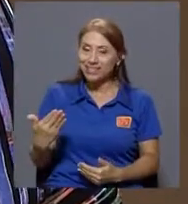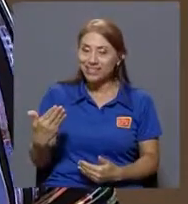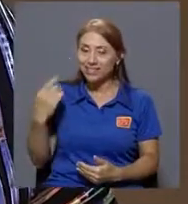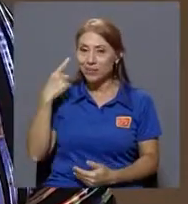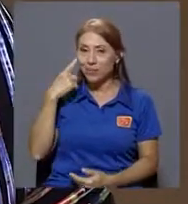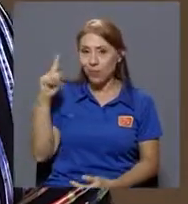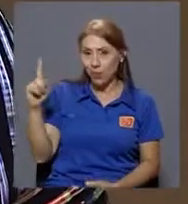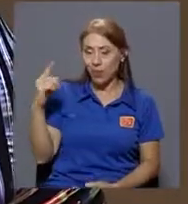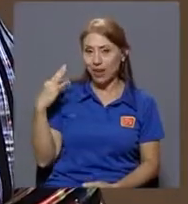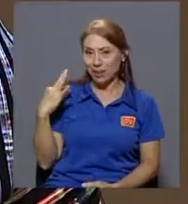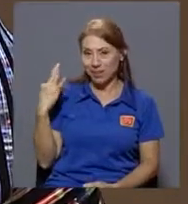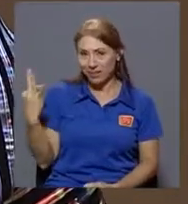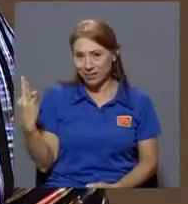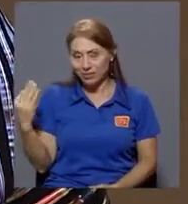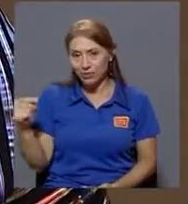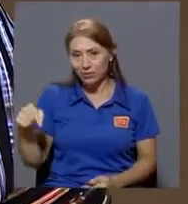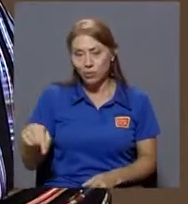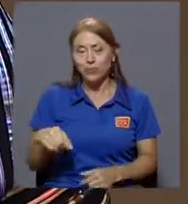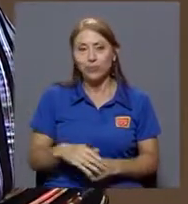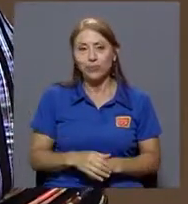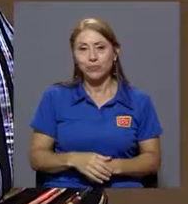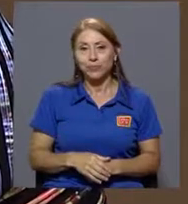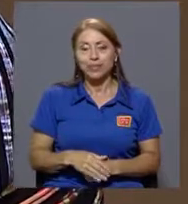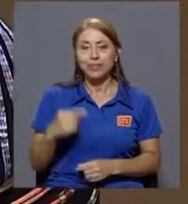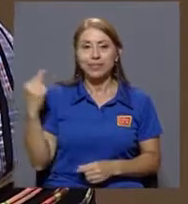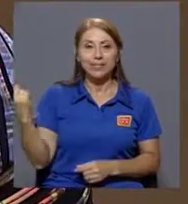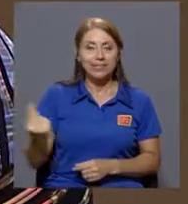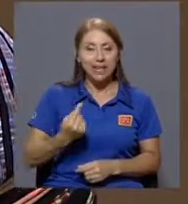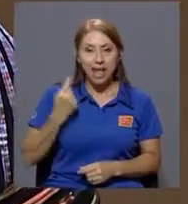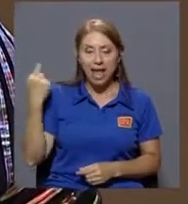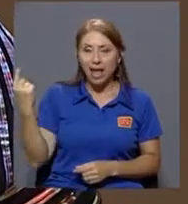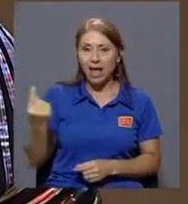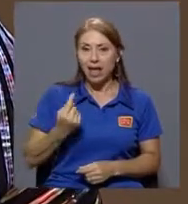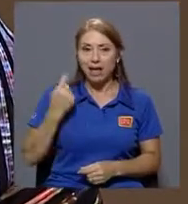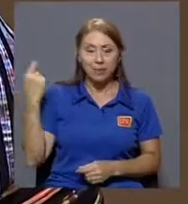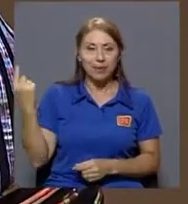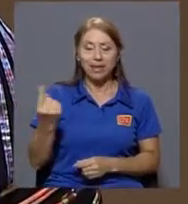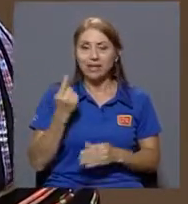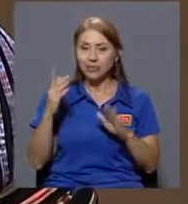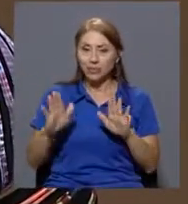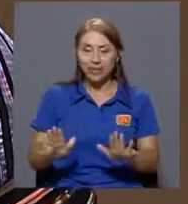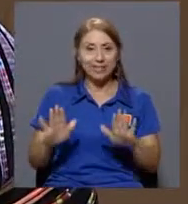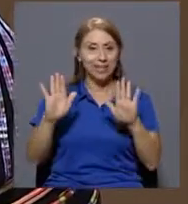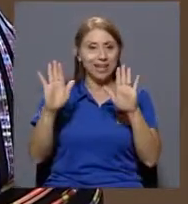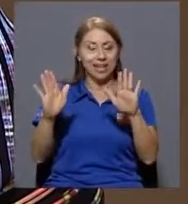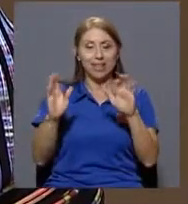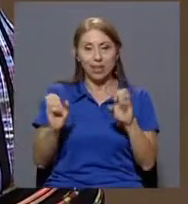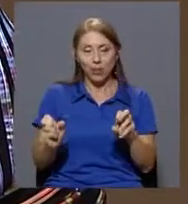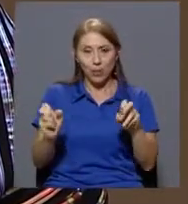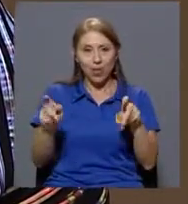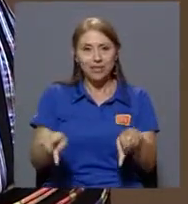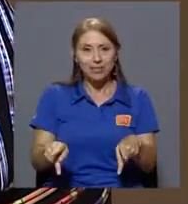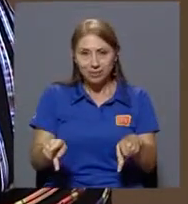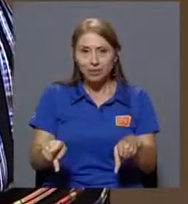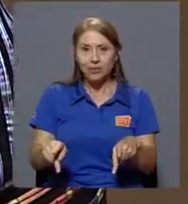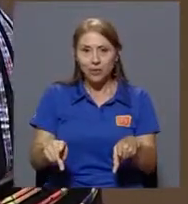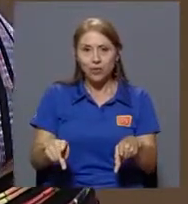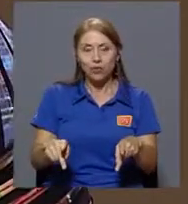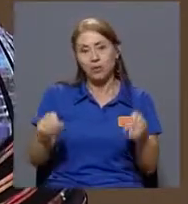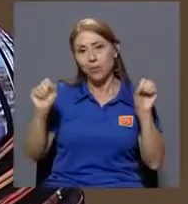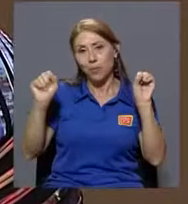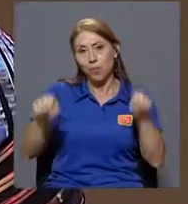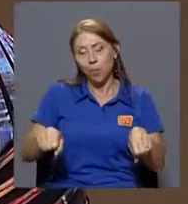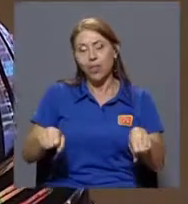la invitación. Siempre es una excelente ocasión